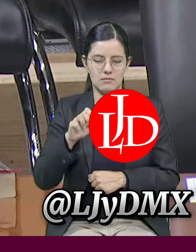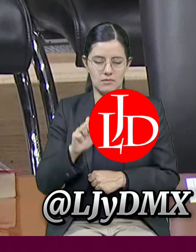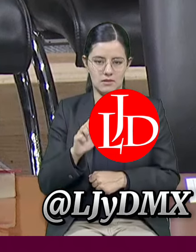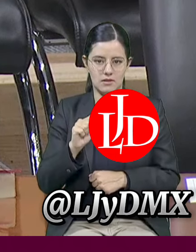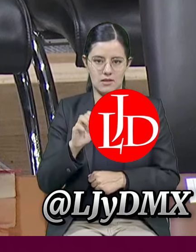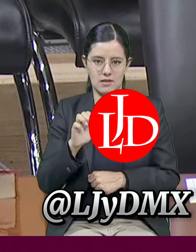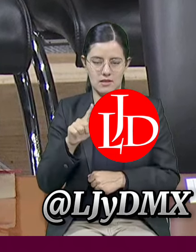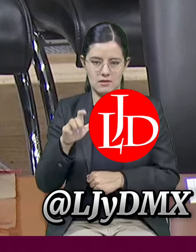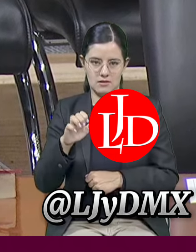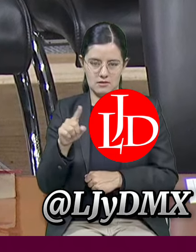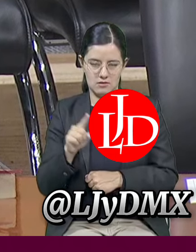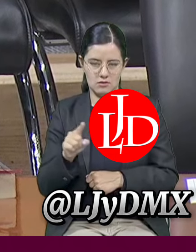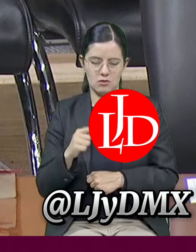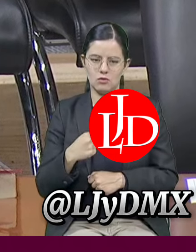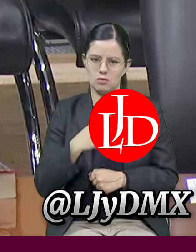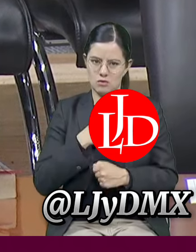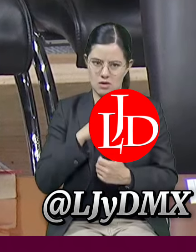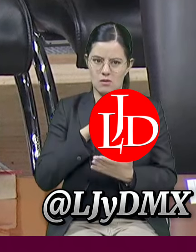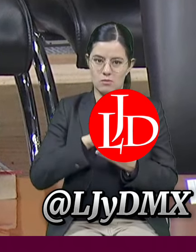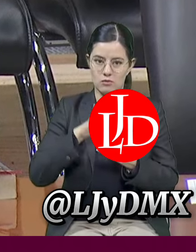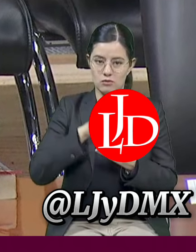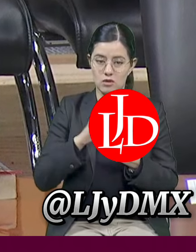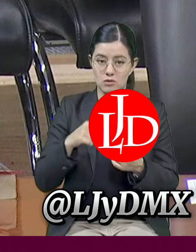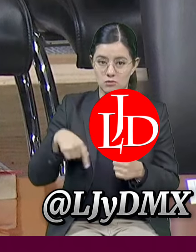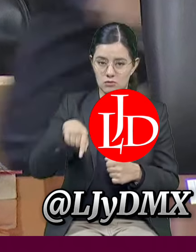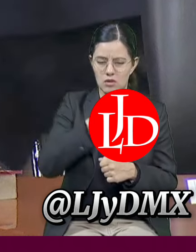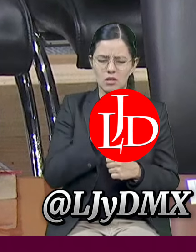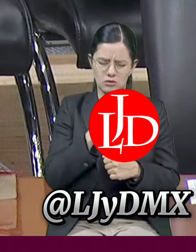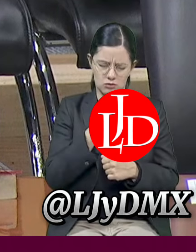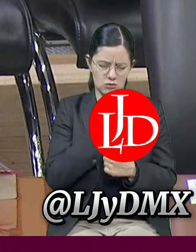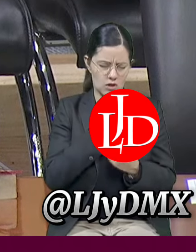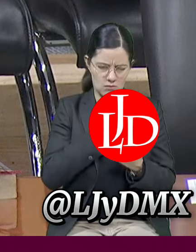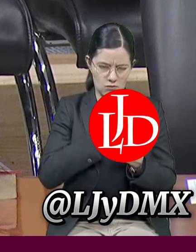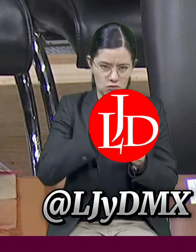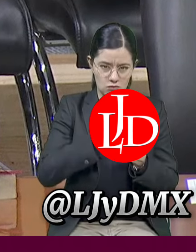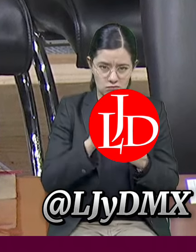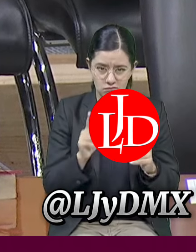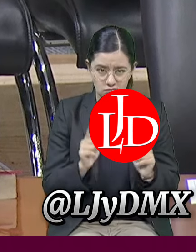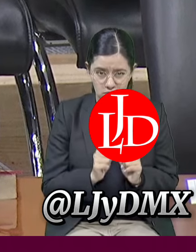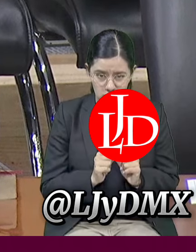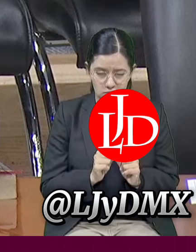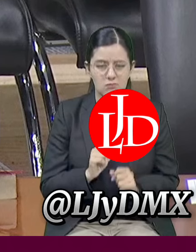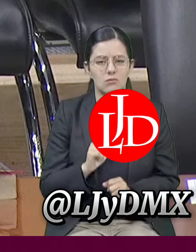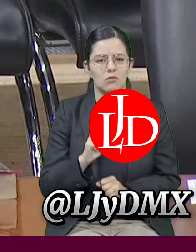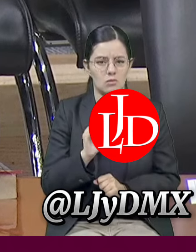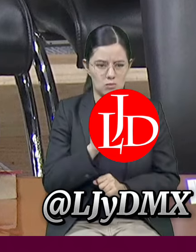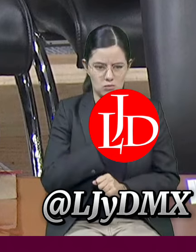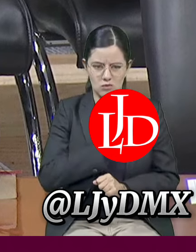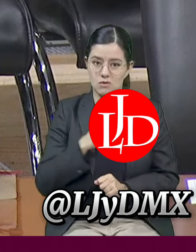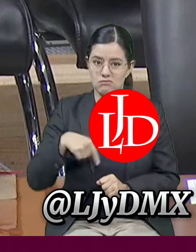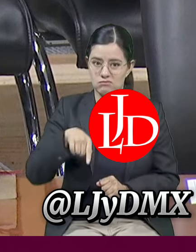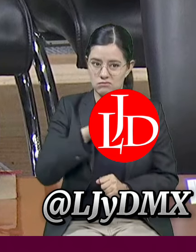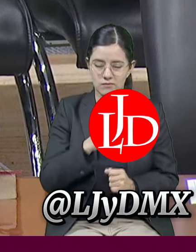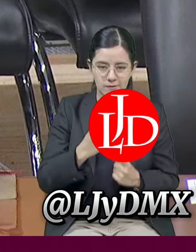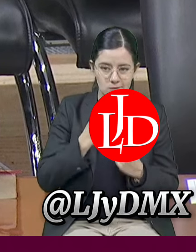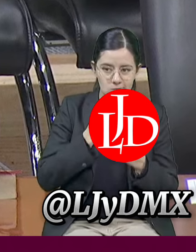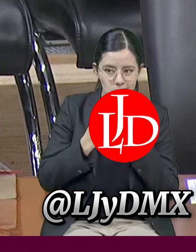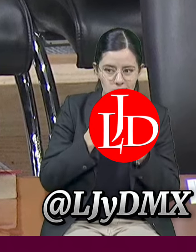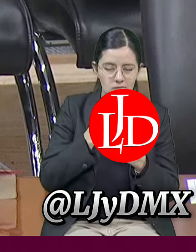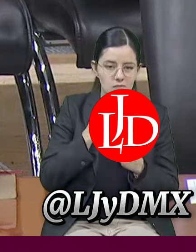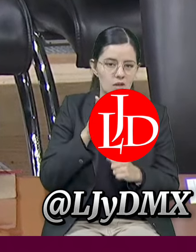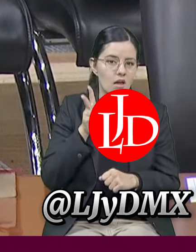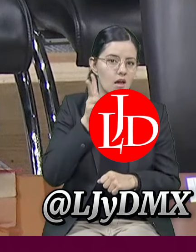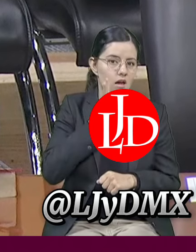solicitud de que eso no quede solo en la solidaridad y que haya una decisión se abre un proceso no sé qué es